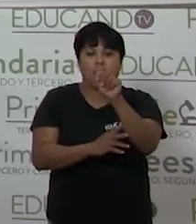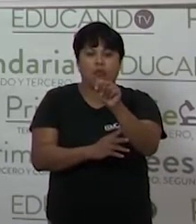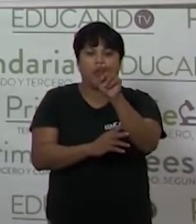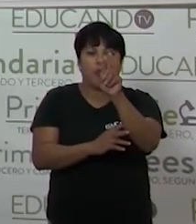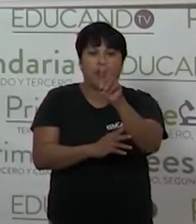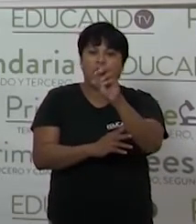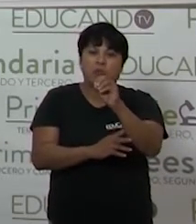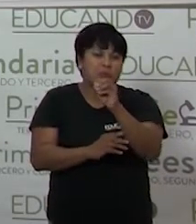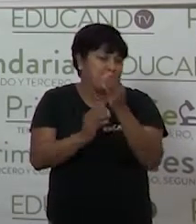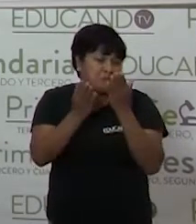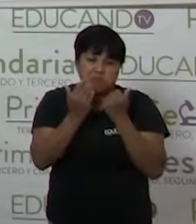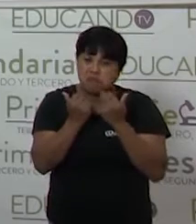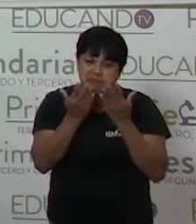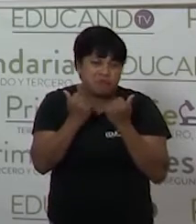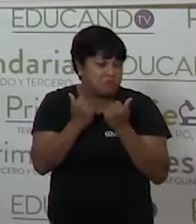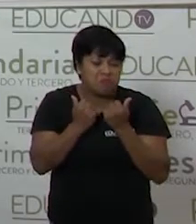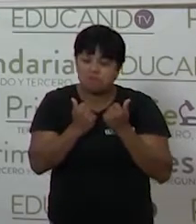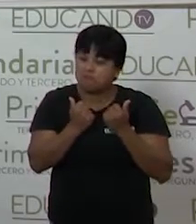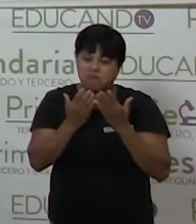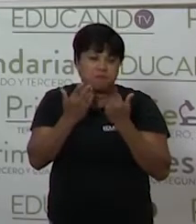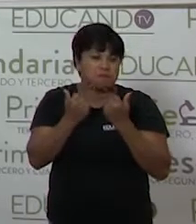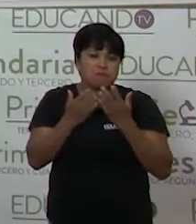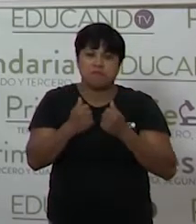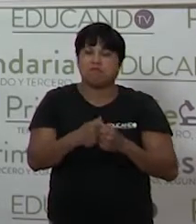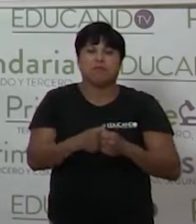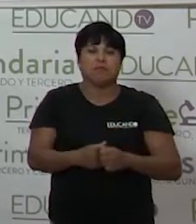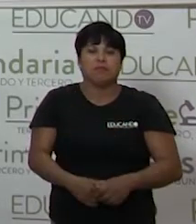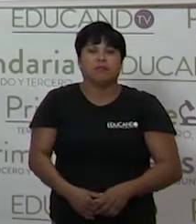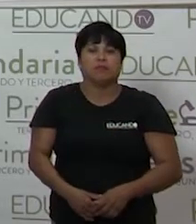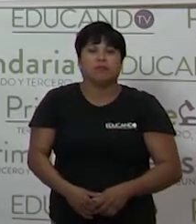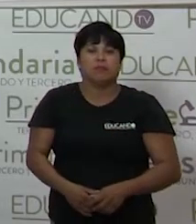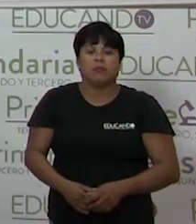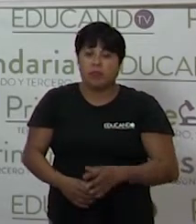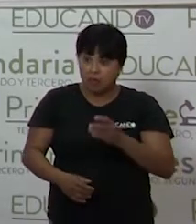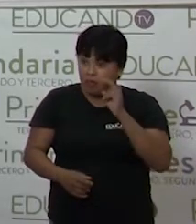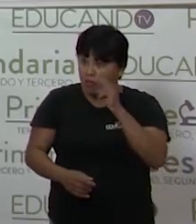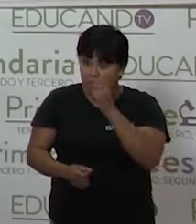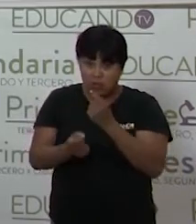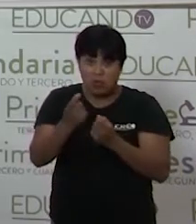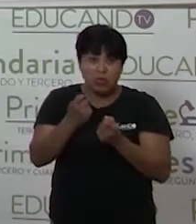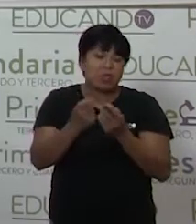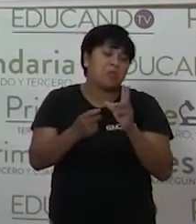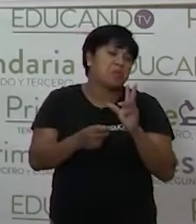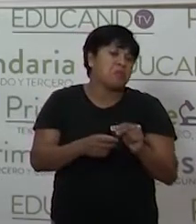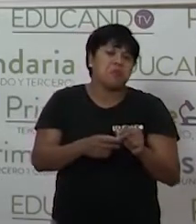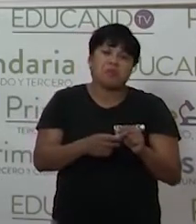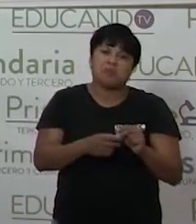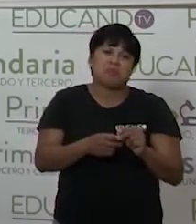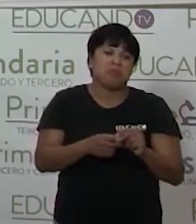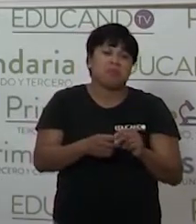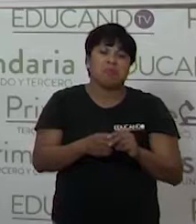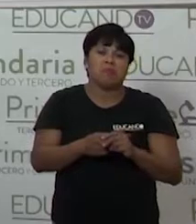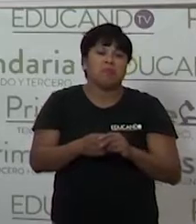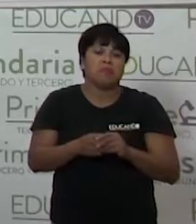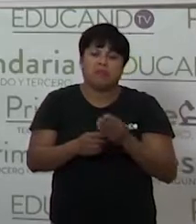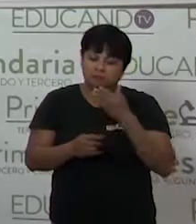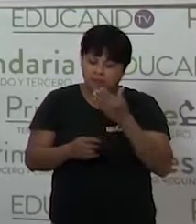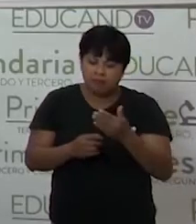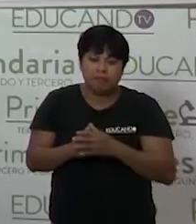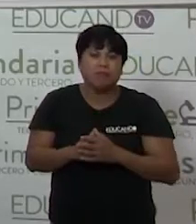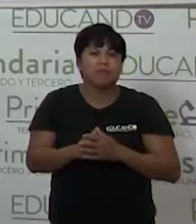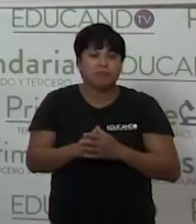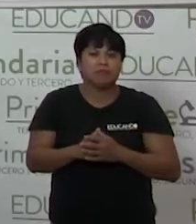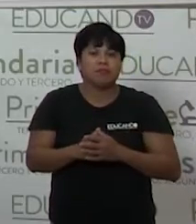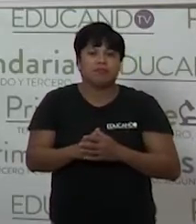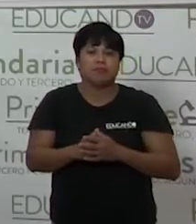no verdad no veo ninguna ustedes ven alguna no muy requetebién